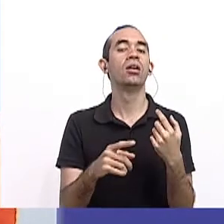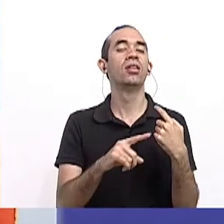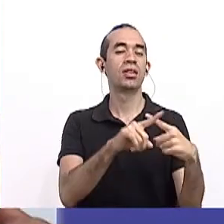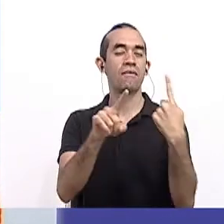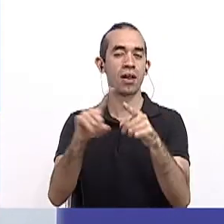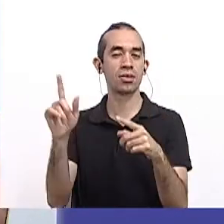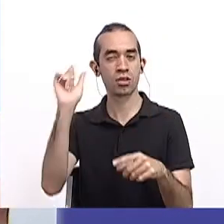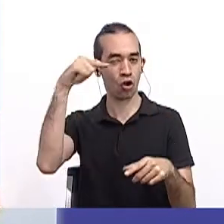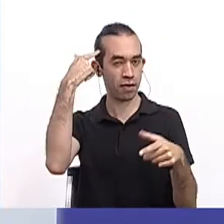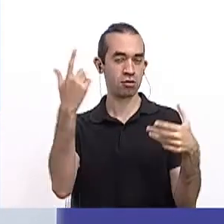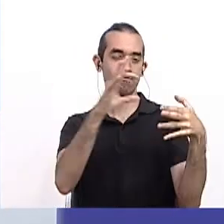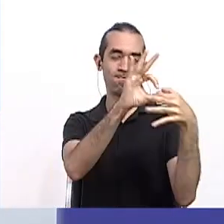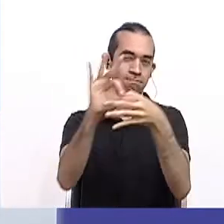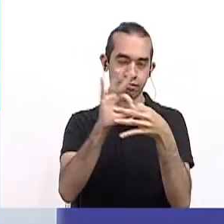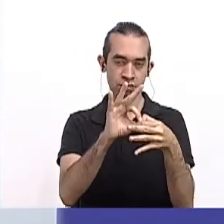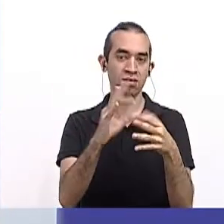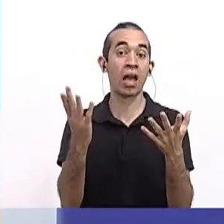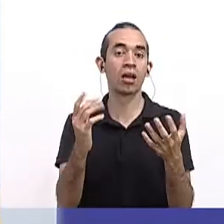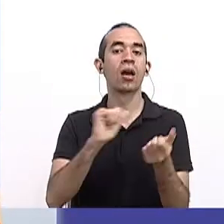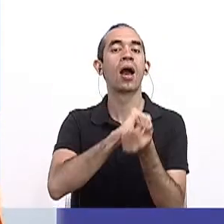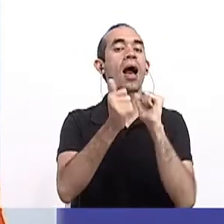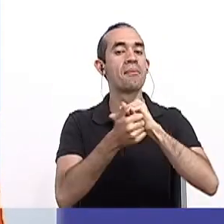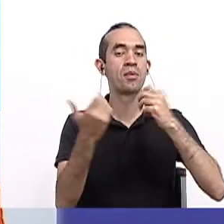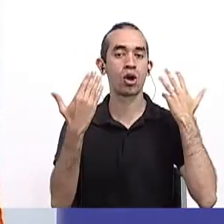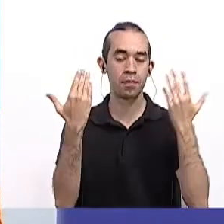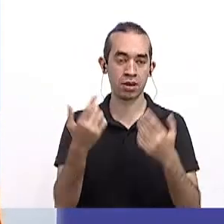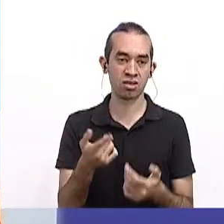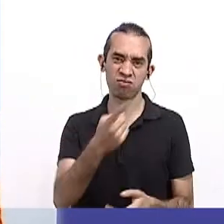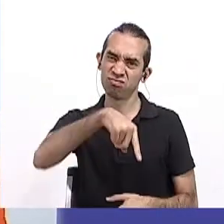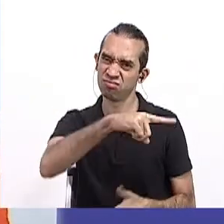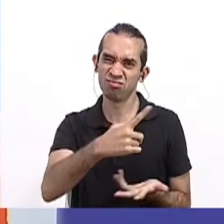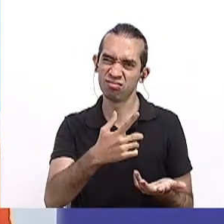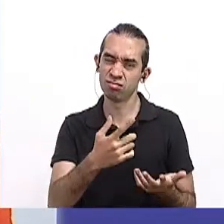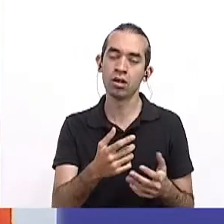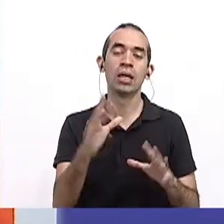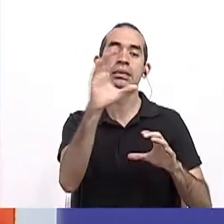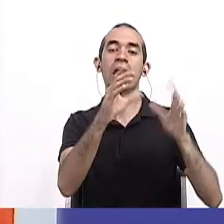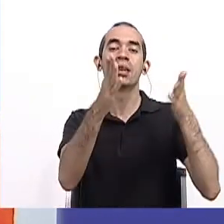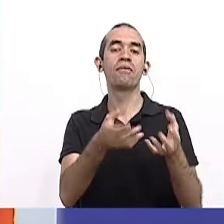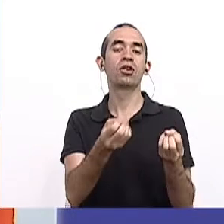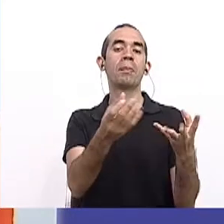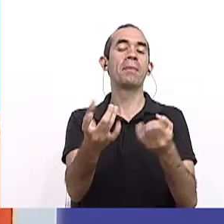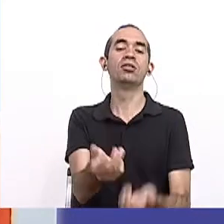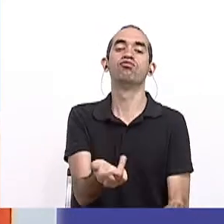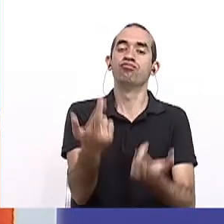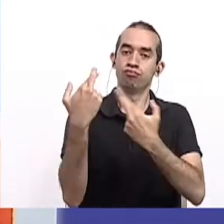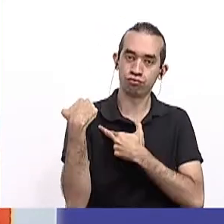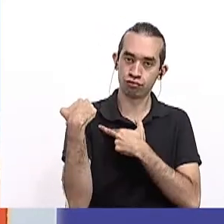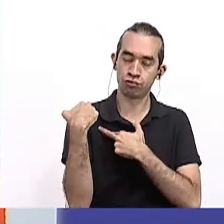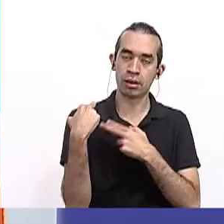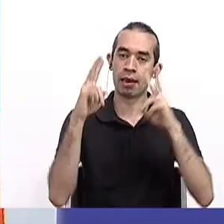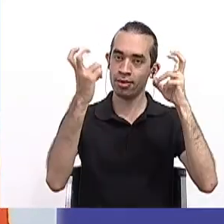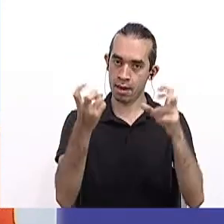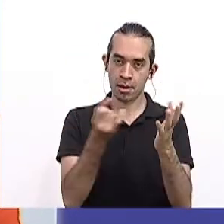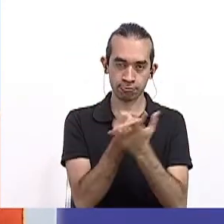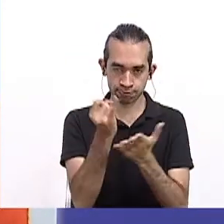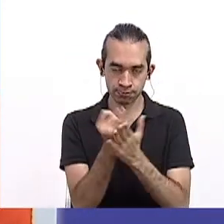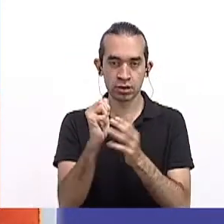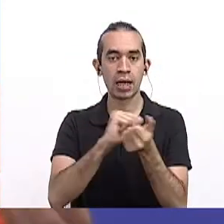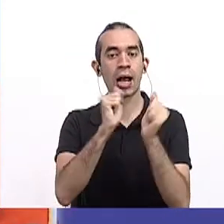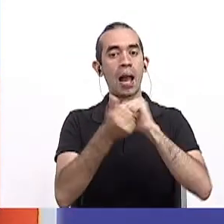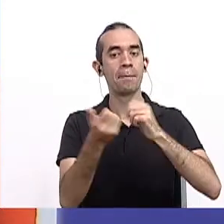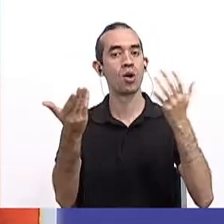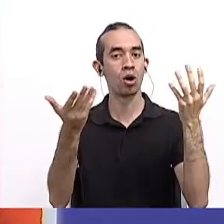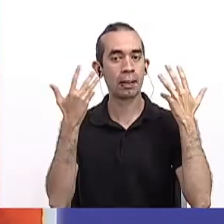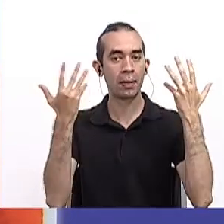climático. Y ahí varios científicos también se encargan de trabajar sobre el cambio climático. Otra iniciativa a